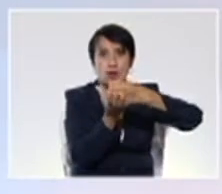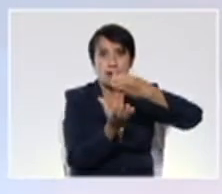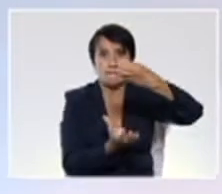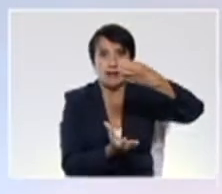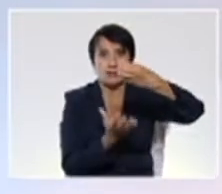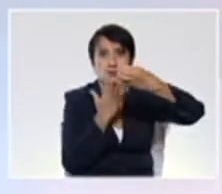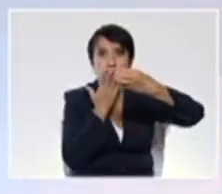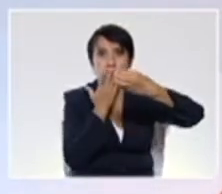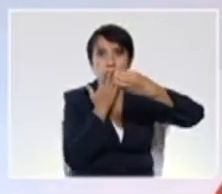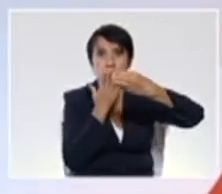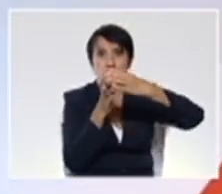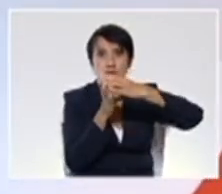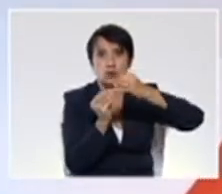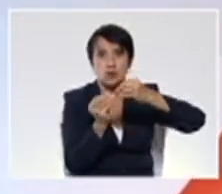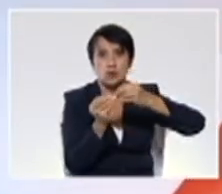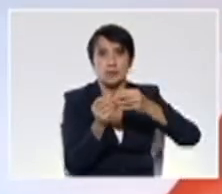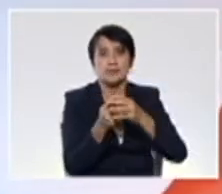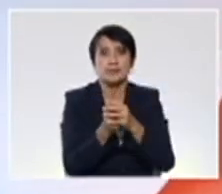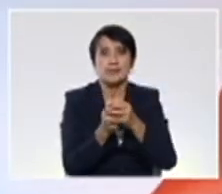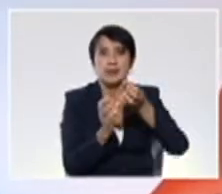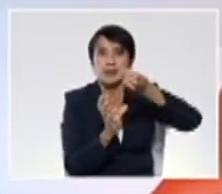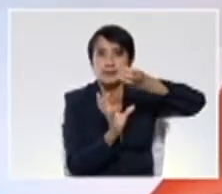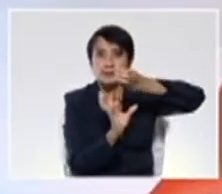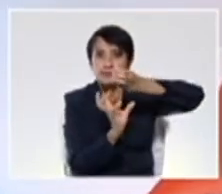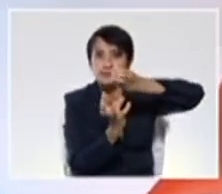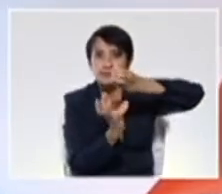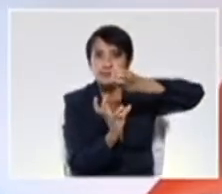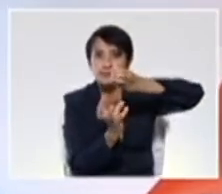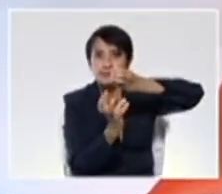destaparlo, ¿verdad? Tenemos aquí entonces la base.